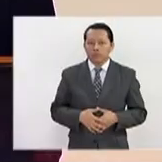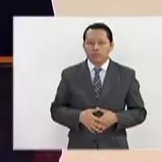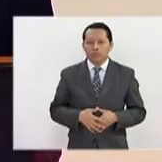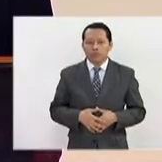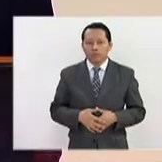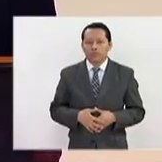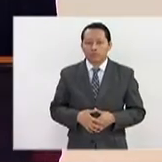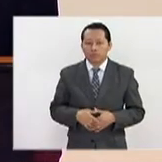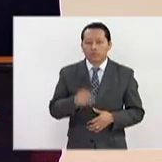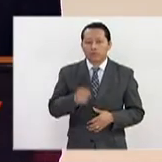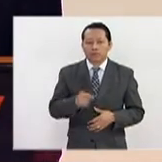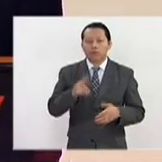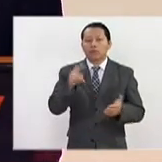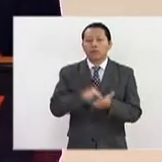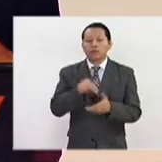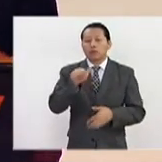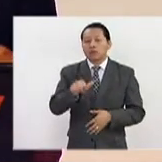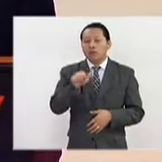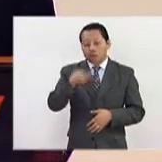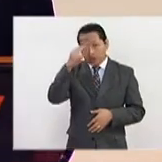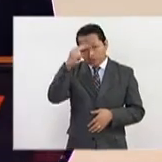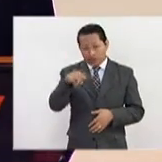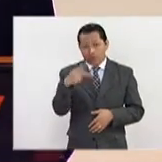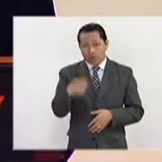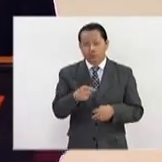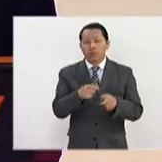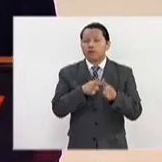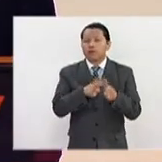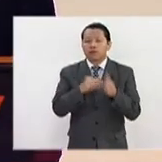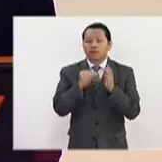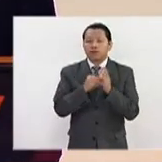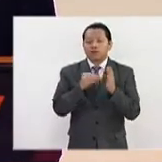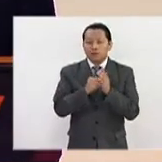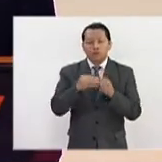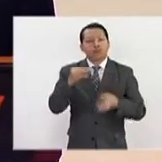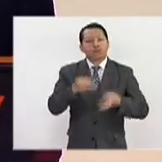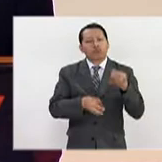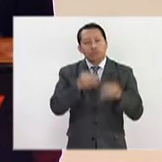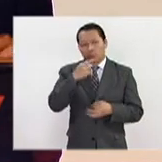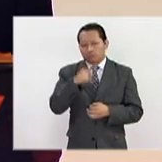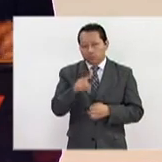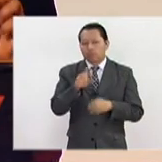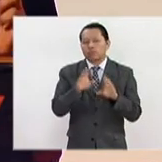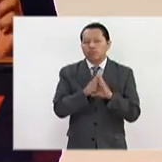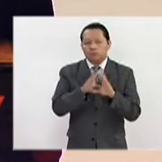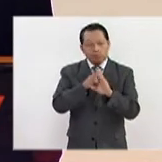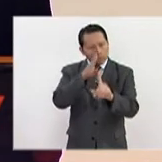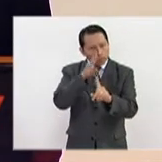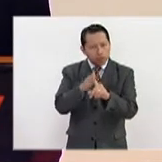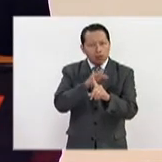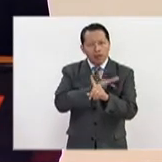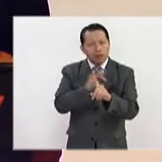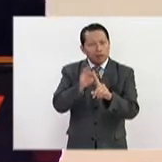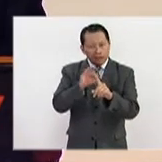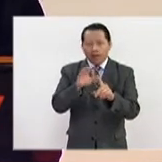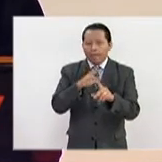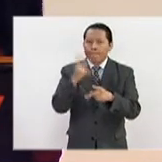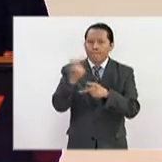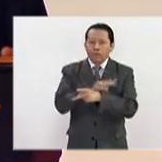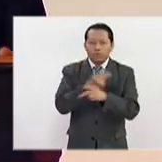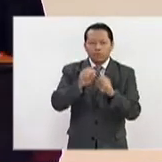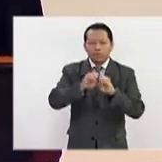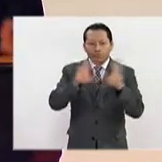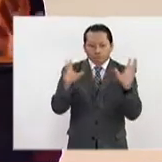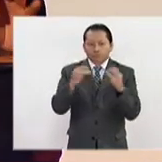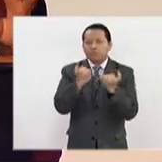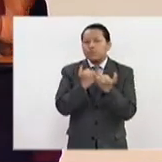A partir de 2016, en México está vigente un proceso de corte acusatorio centrado en esclarecer los hechos y en resolver